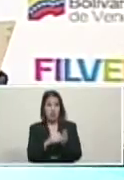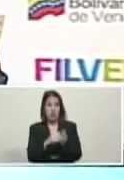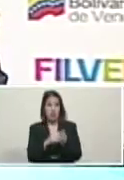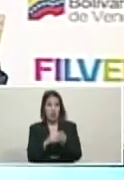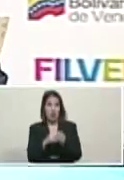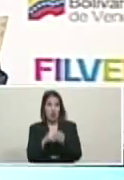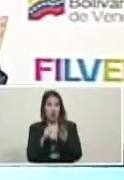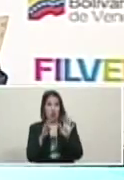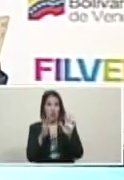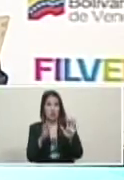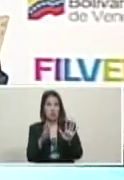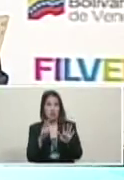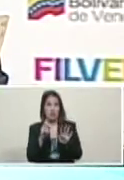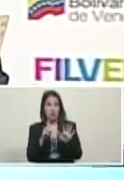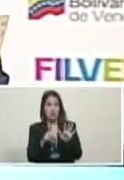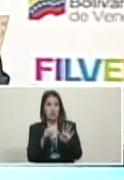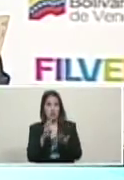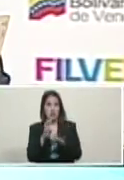15.964 euros.